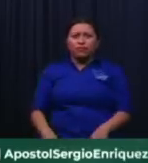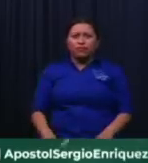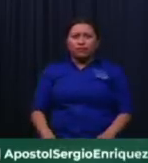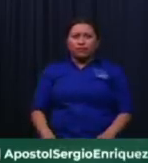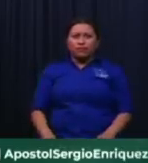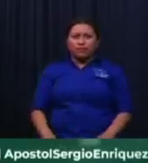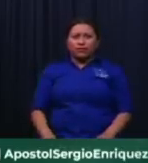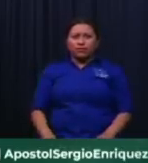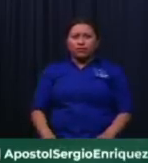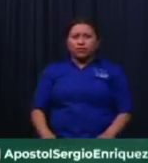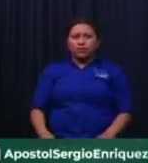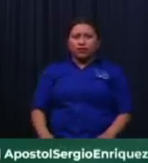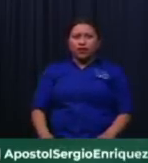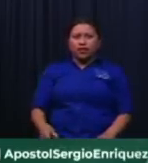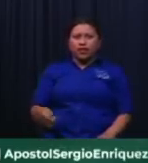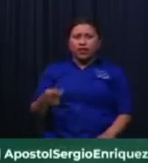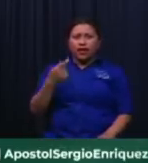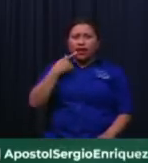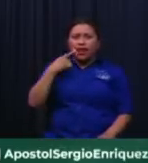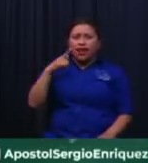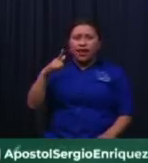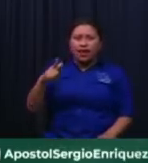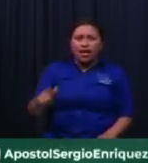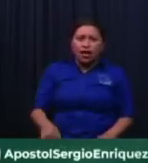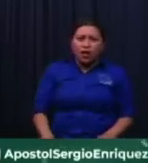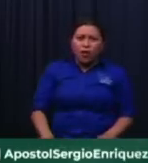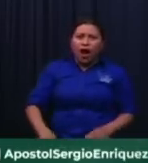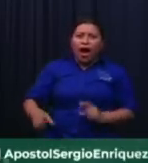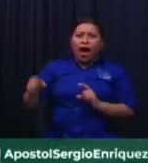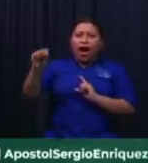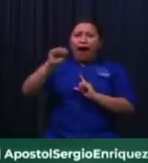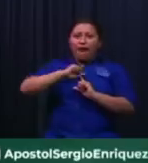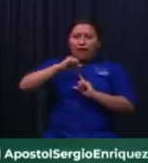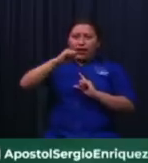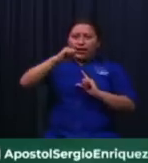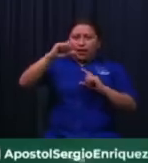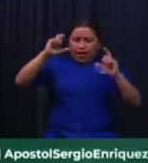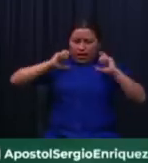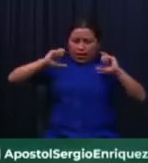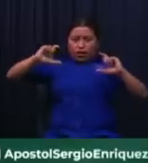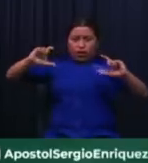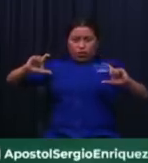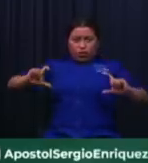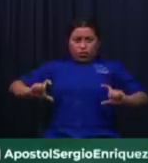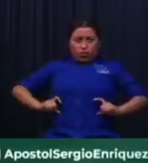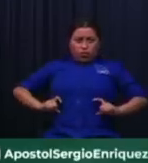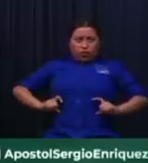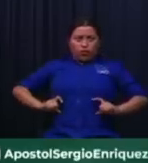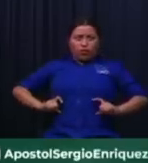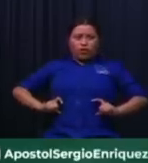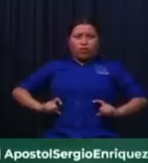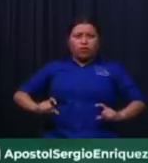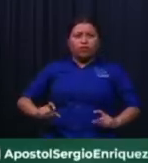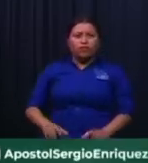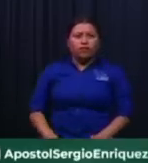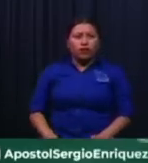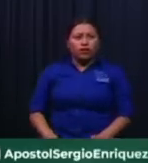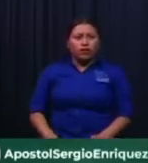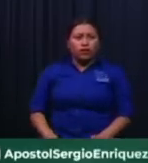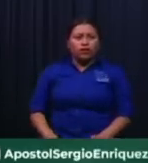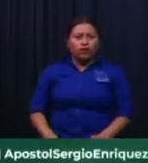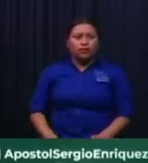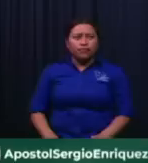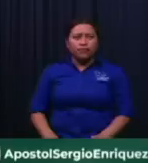la cual contamina todo el cuerpo. Es encendida por el infierno e inflama el curso de nuestra